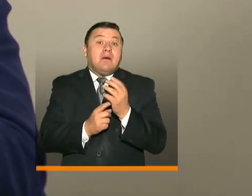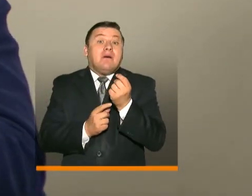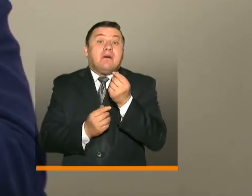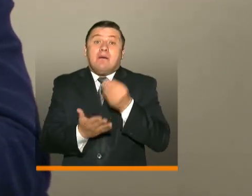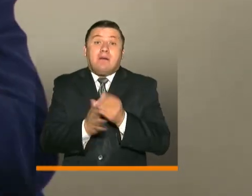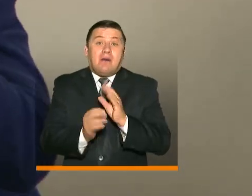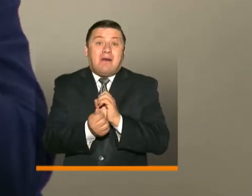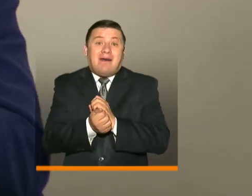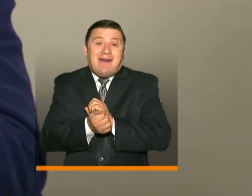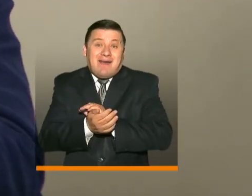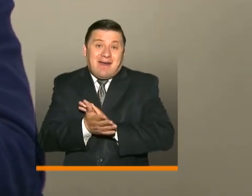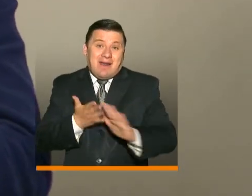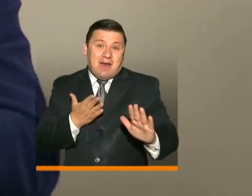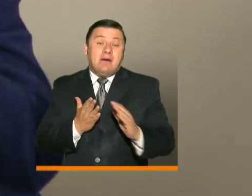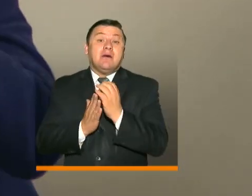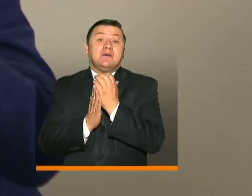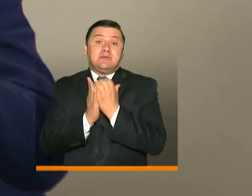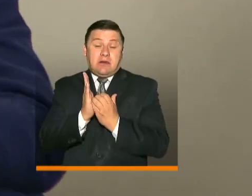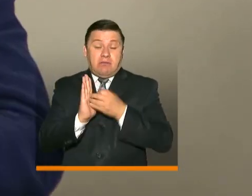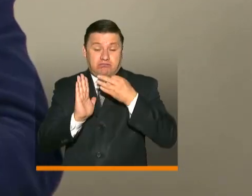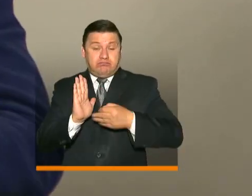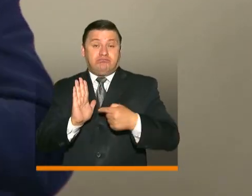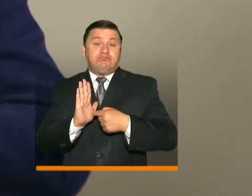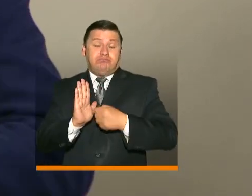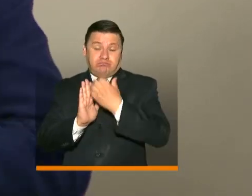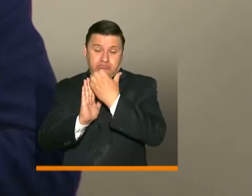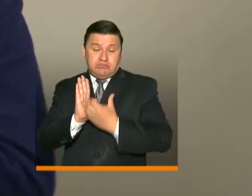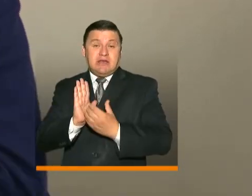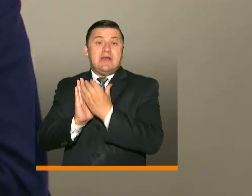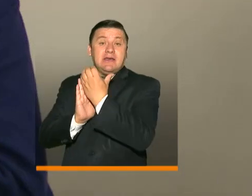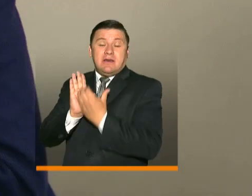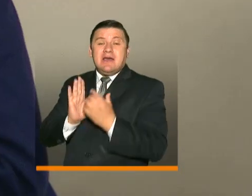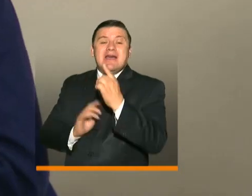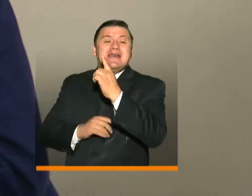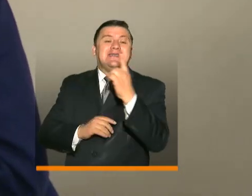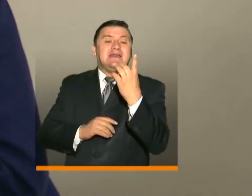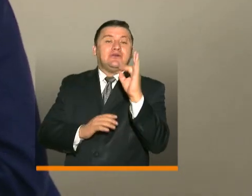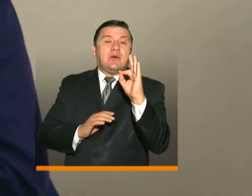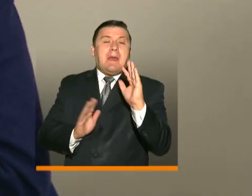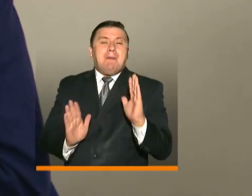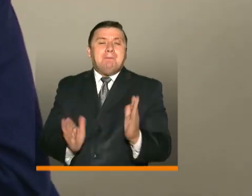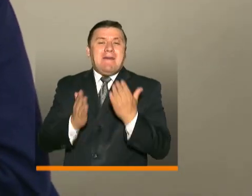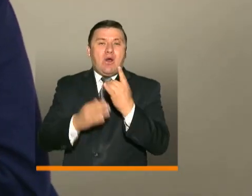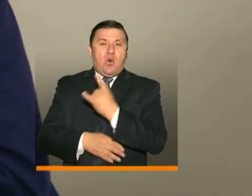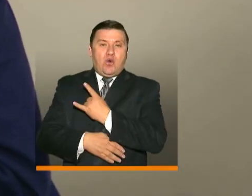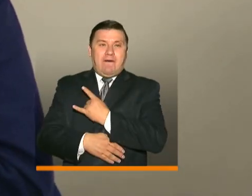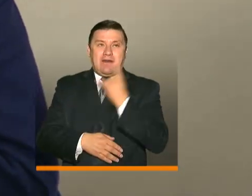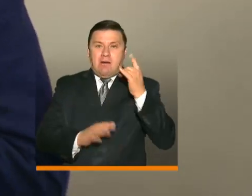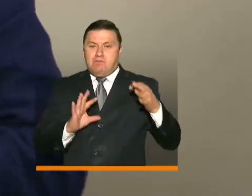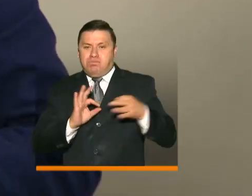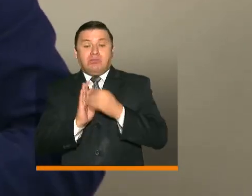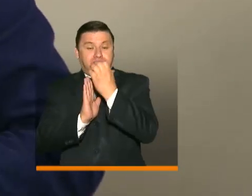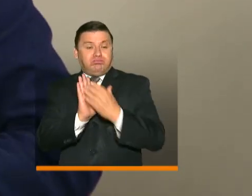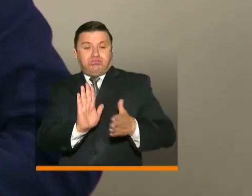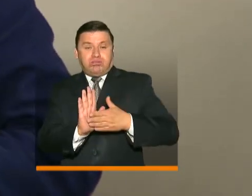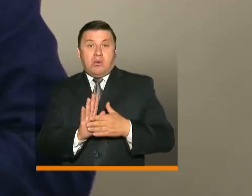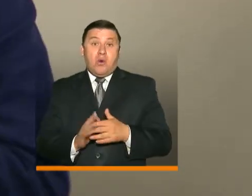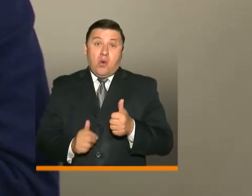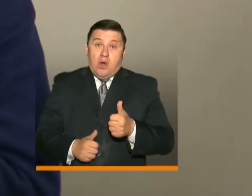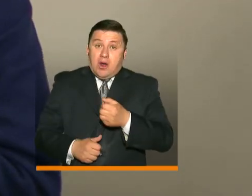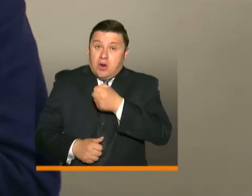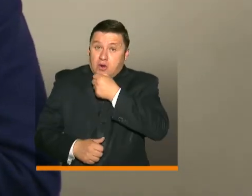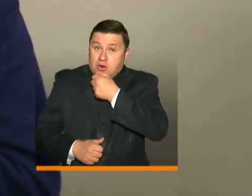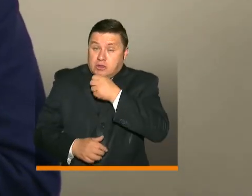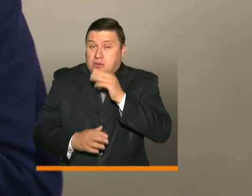gratuito. Y es certificado por las 150 mejores universidades de todo el mundo. Creo que es una gran